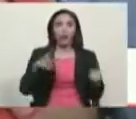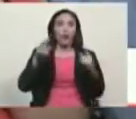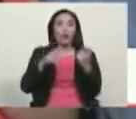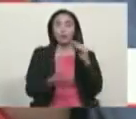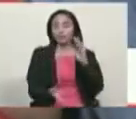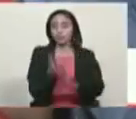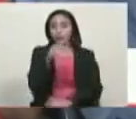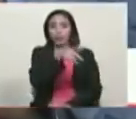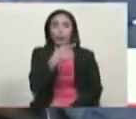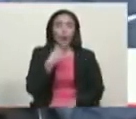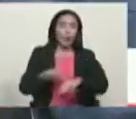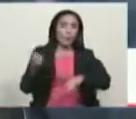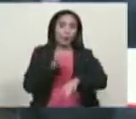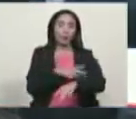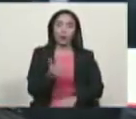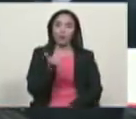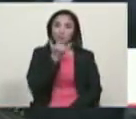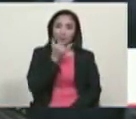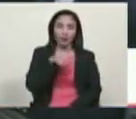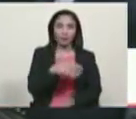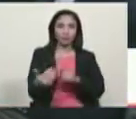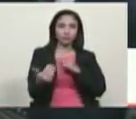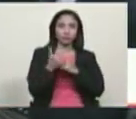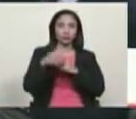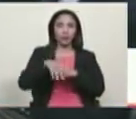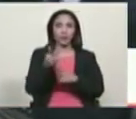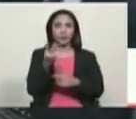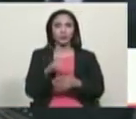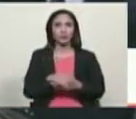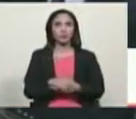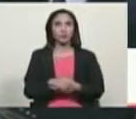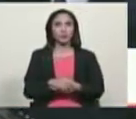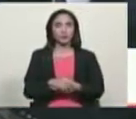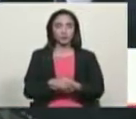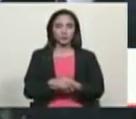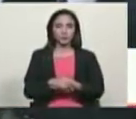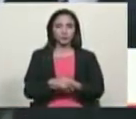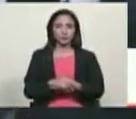cara por este error que has cometido con Venezuela.